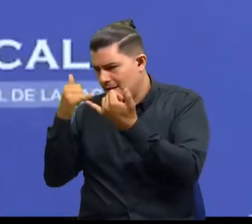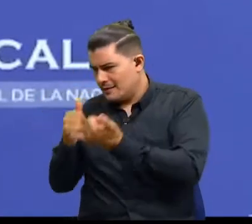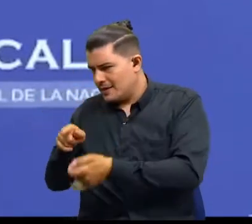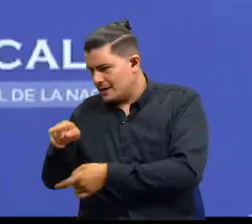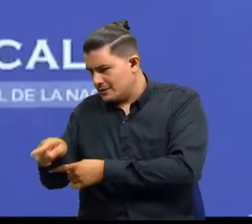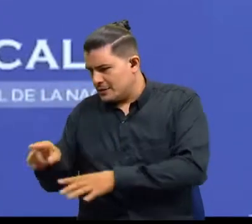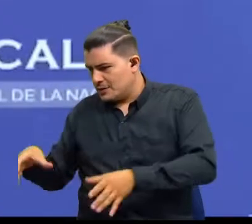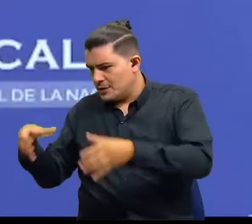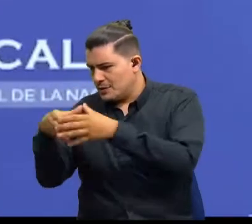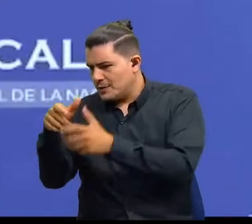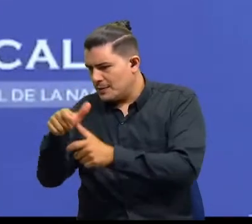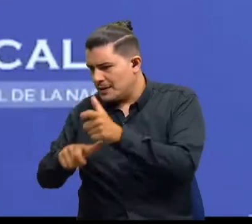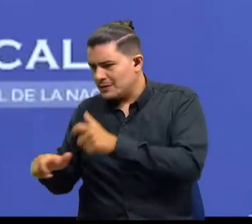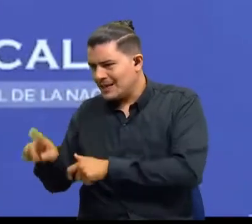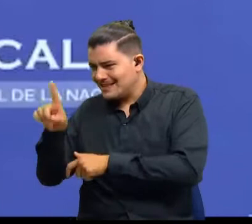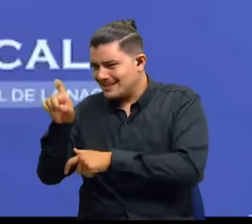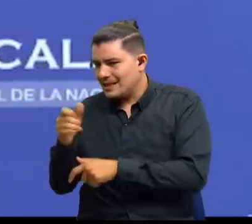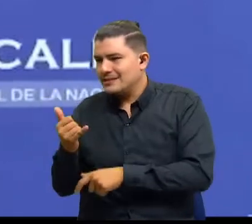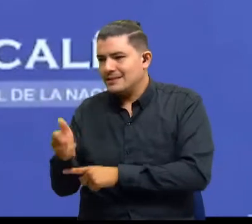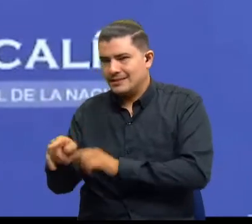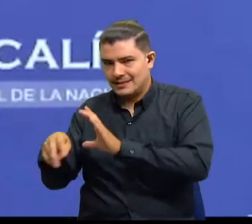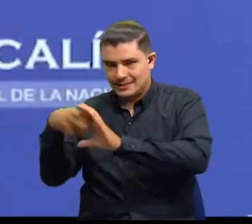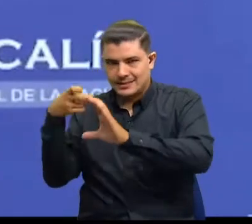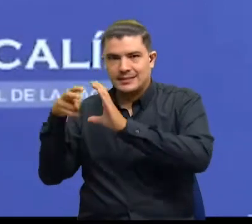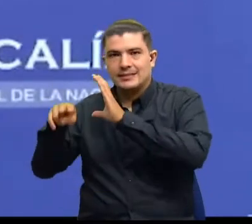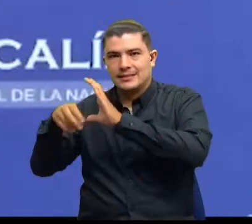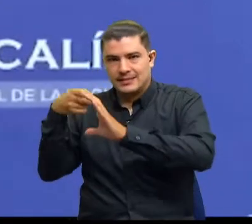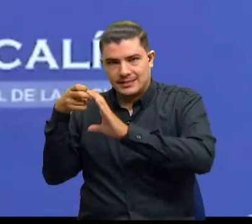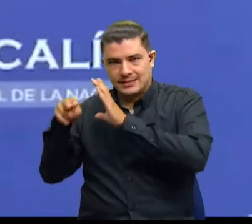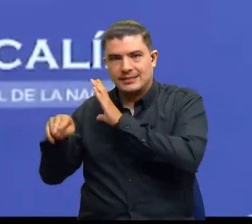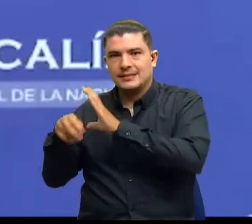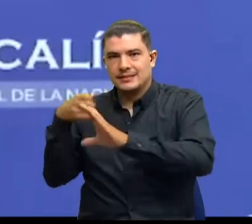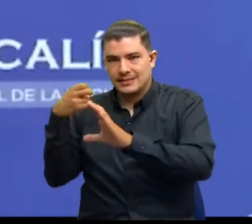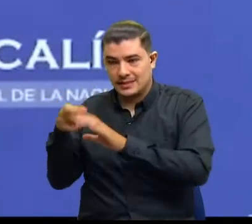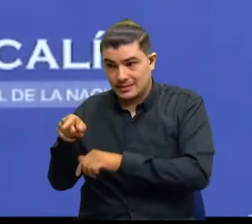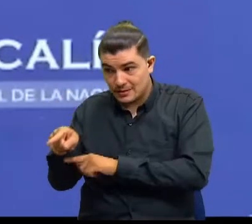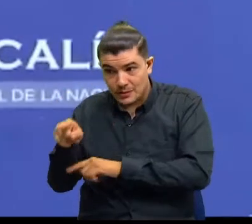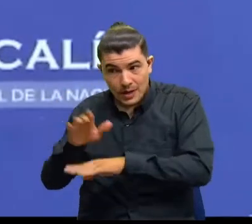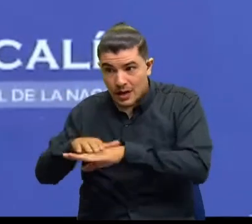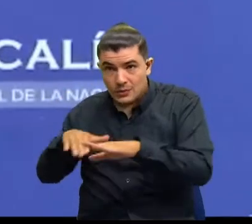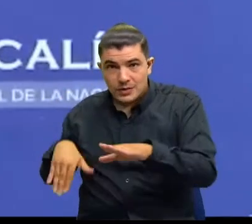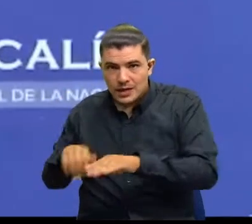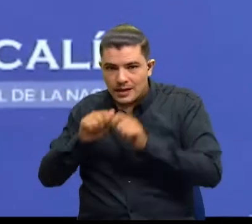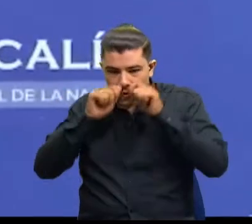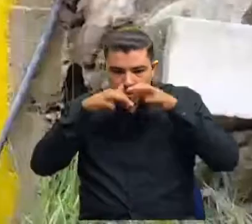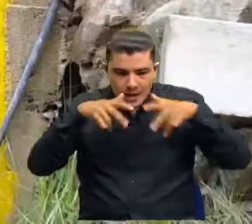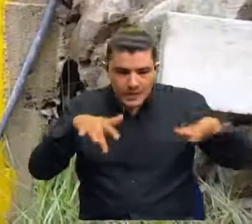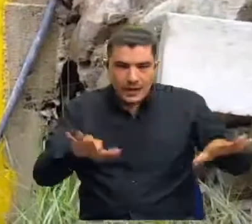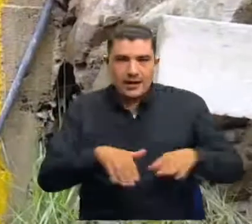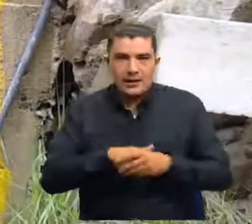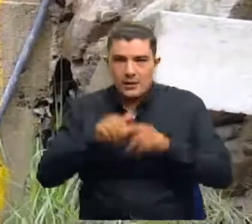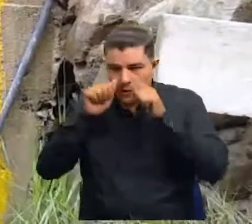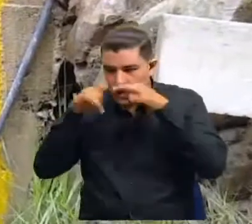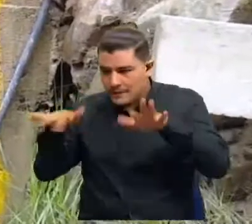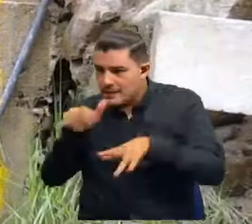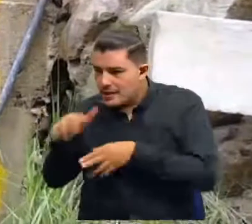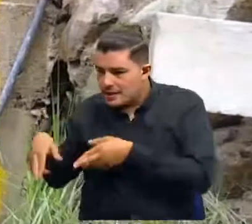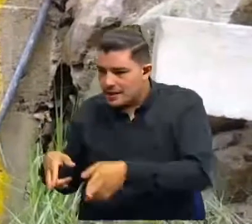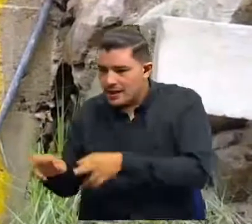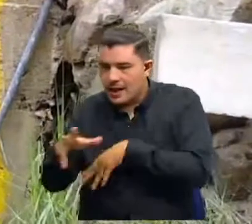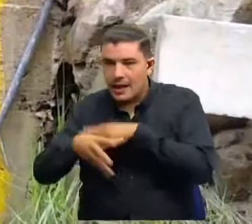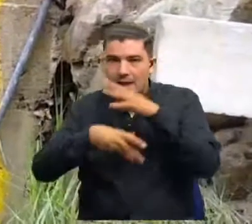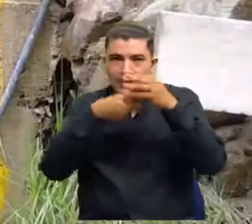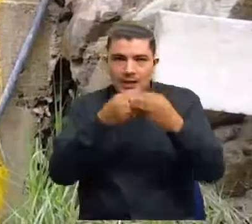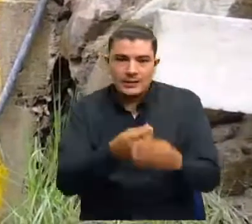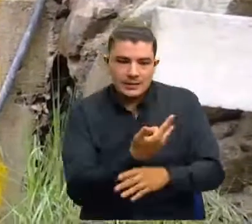socavón, que generaba pérdida de capa vegetal, contaminaba la quebrada del volcán y ocasionaba el desplazamiento de